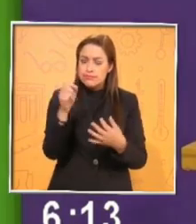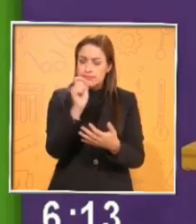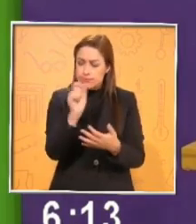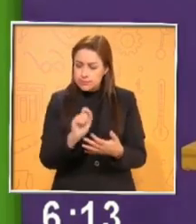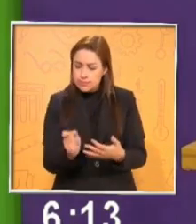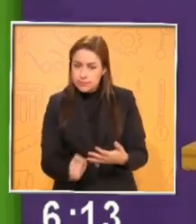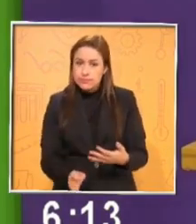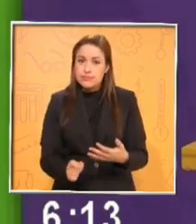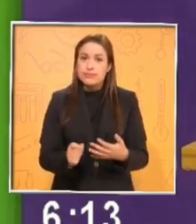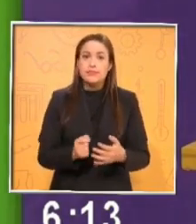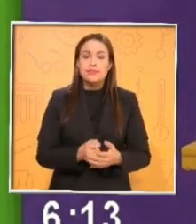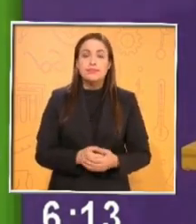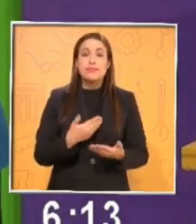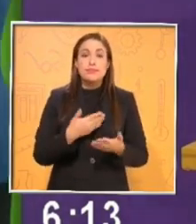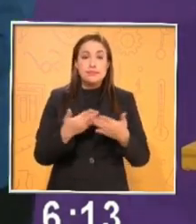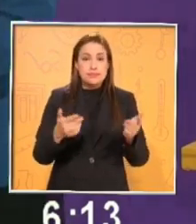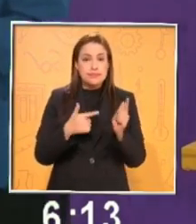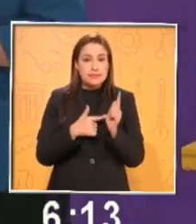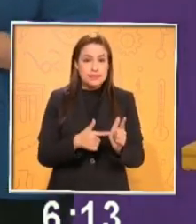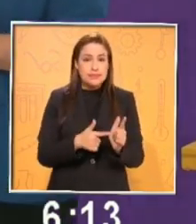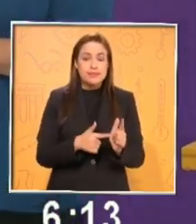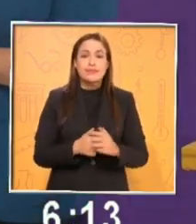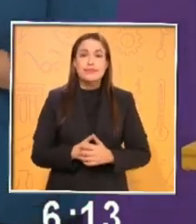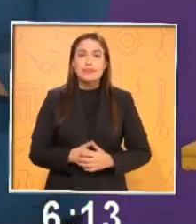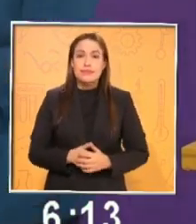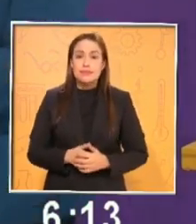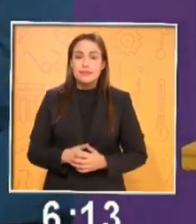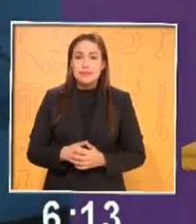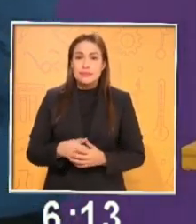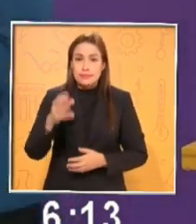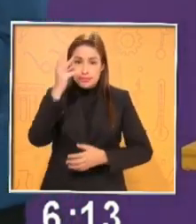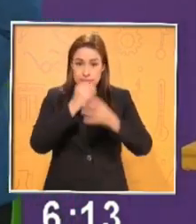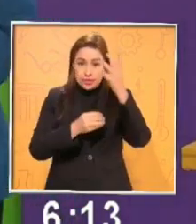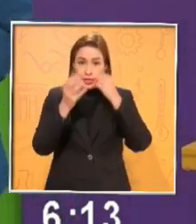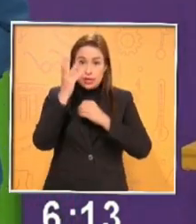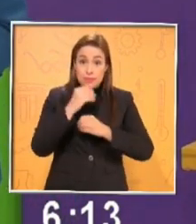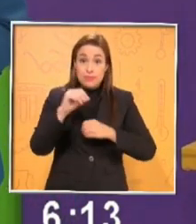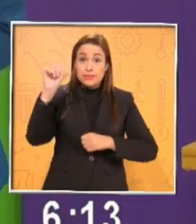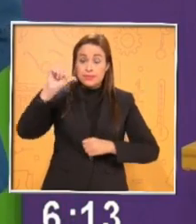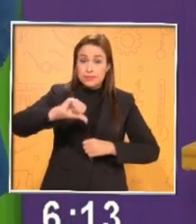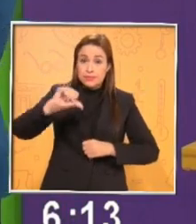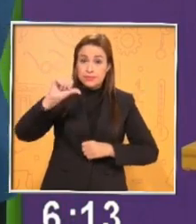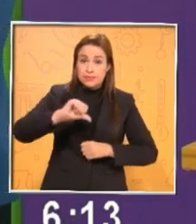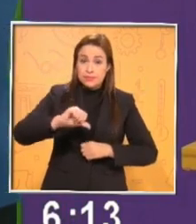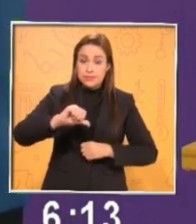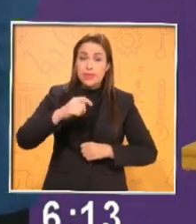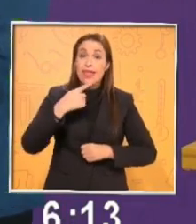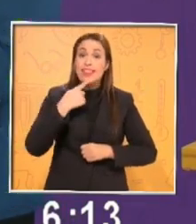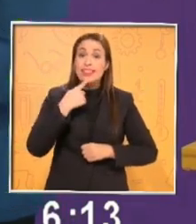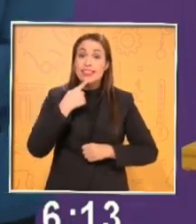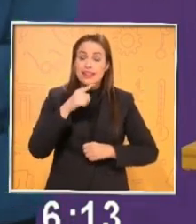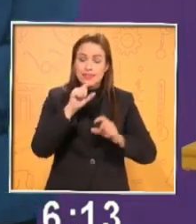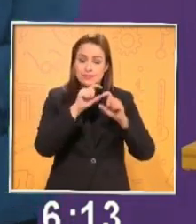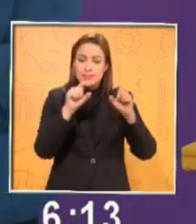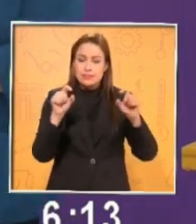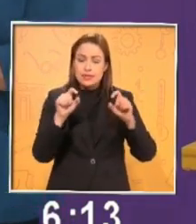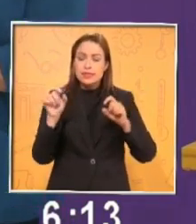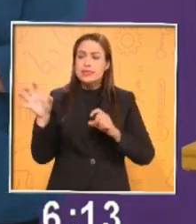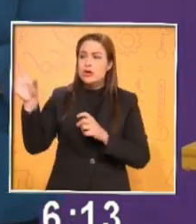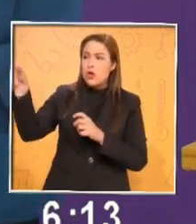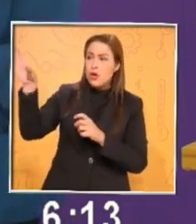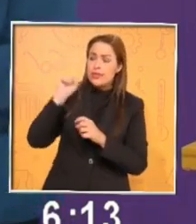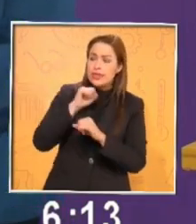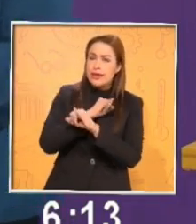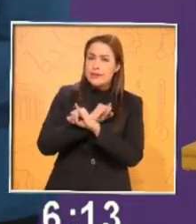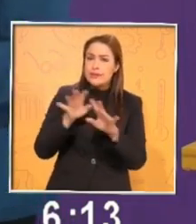Vamos a continuar. El aprendizaje que corresponde al día de hoy dice, recupera información de